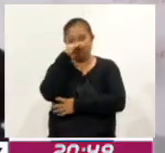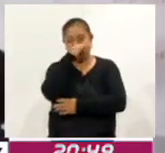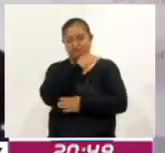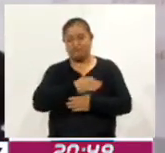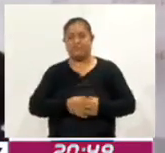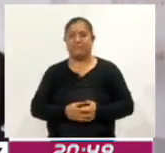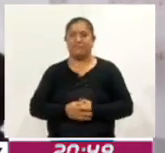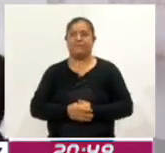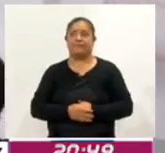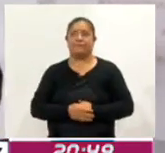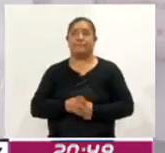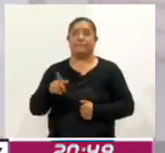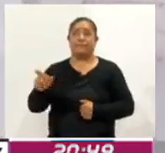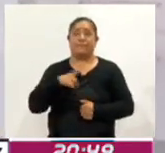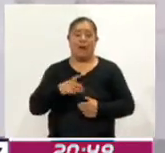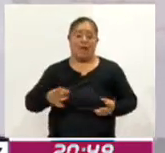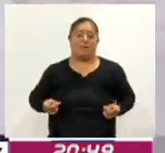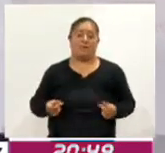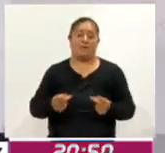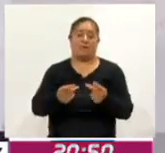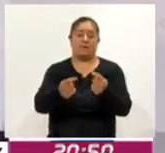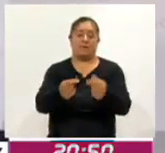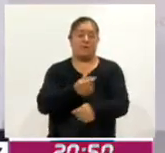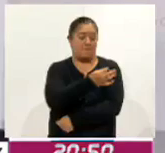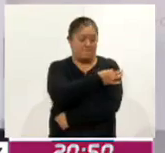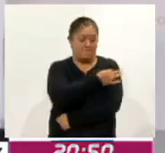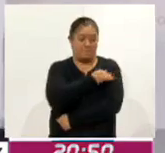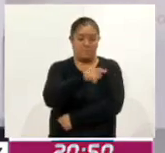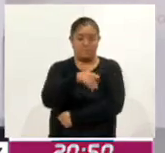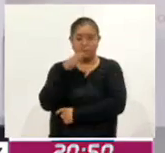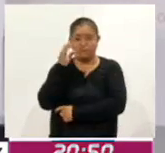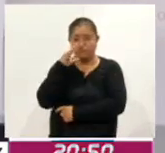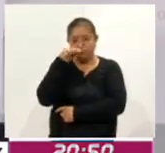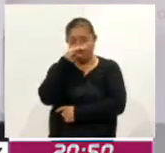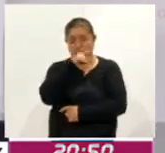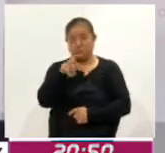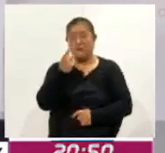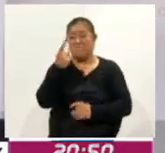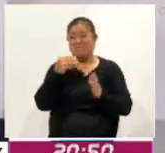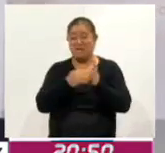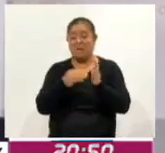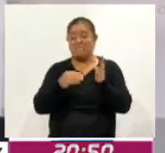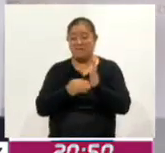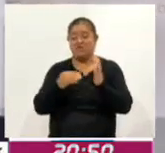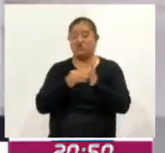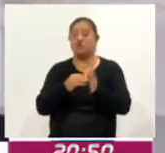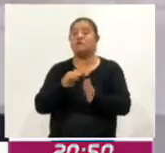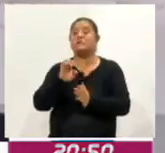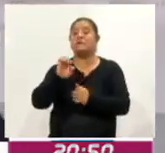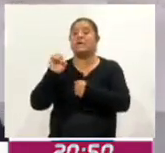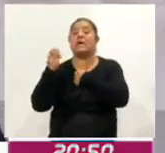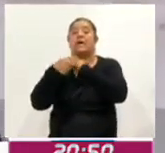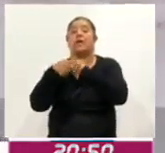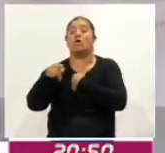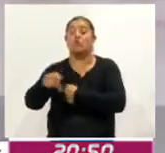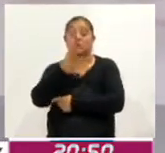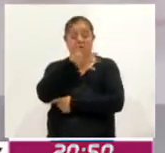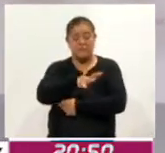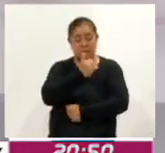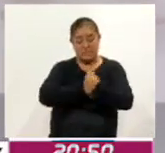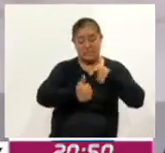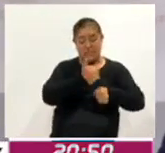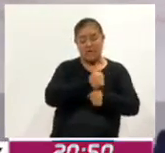El acelerador africano de fabricación de vacunas aportará casi 1.000 millones de euros en 10 años para apoyar a los